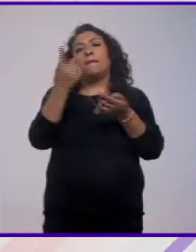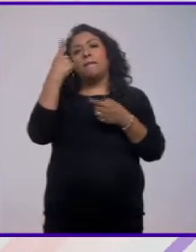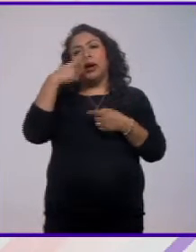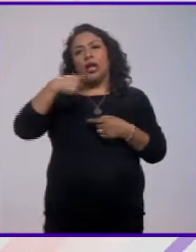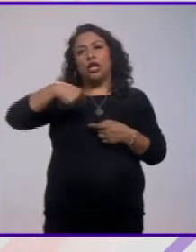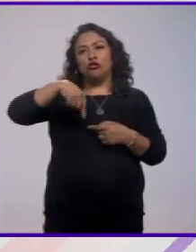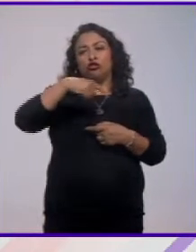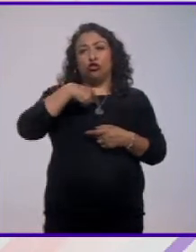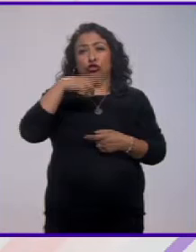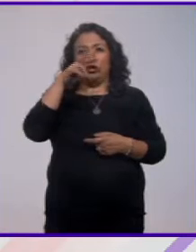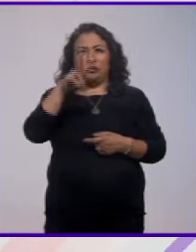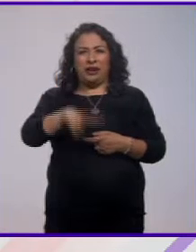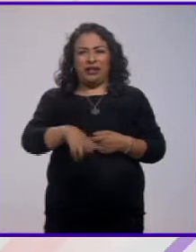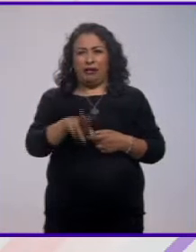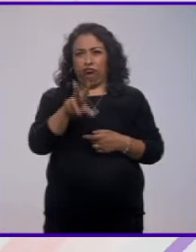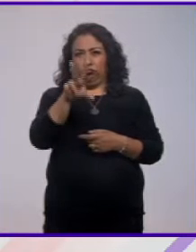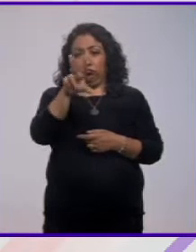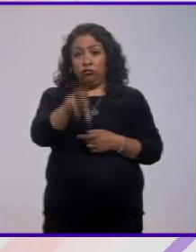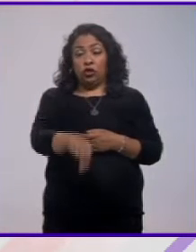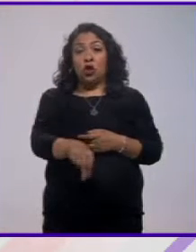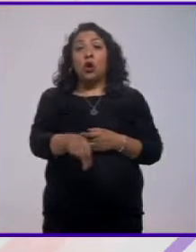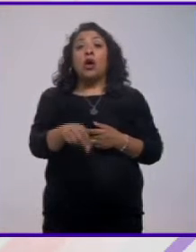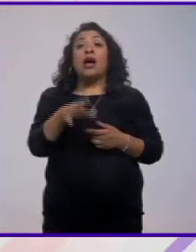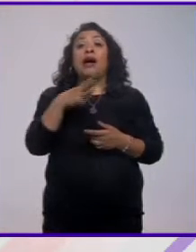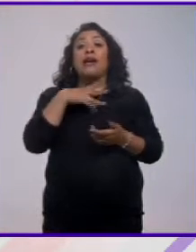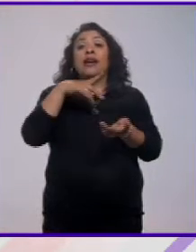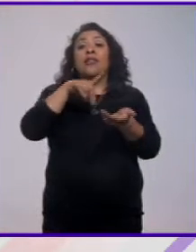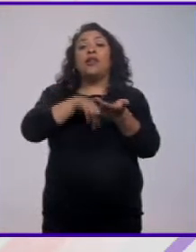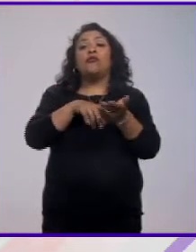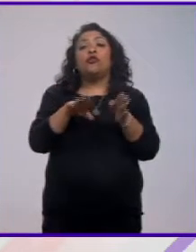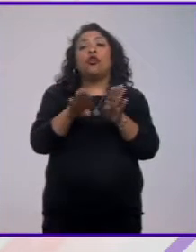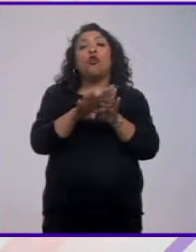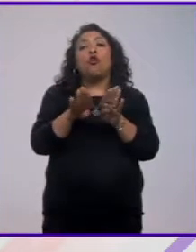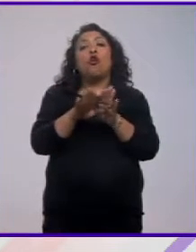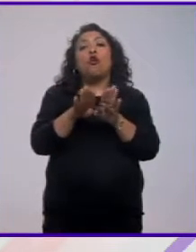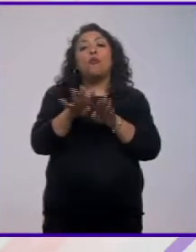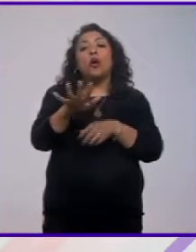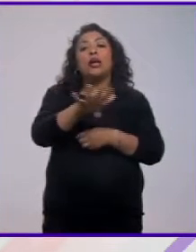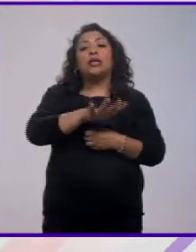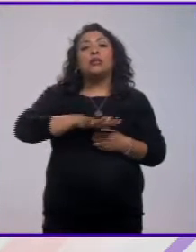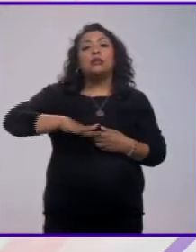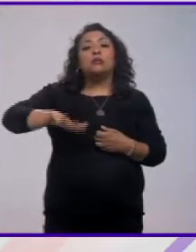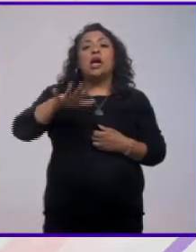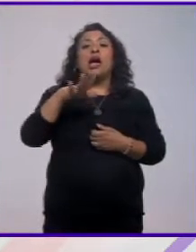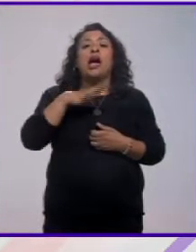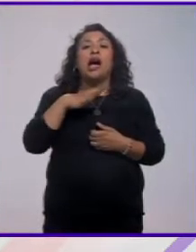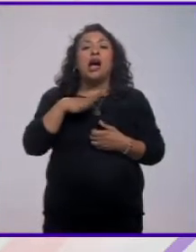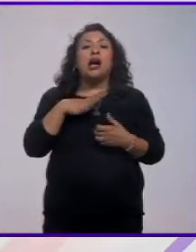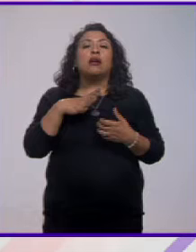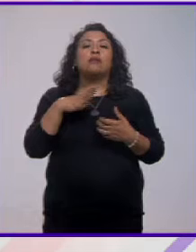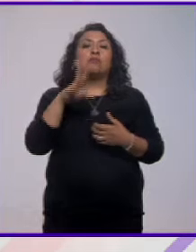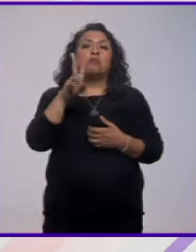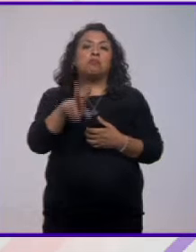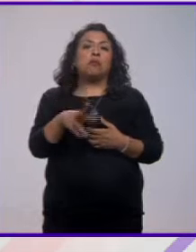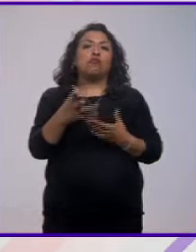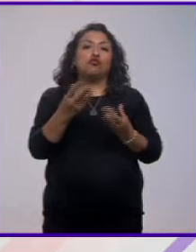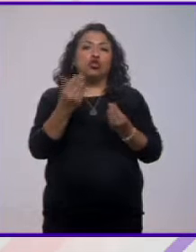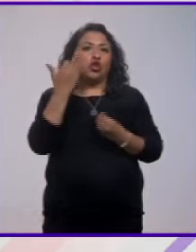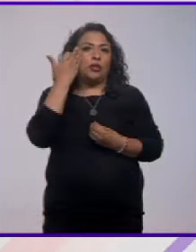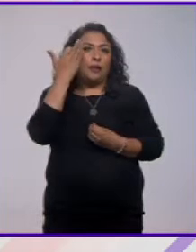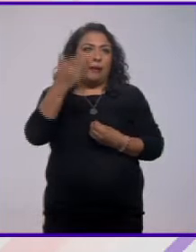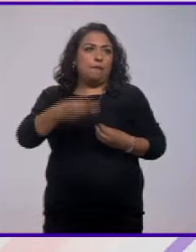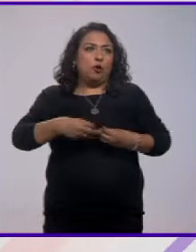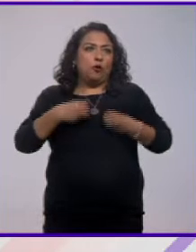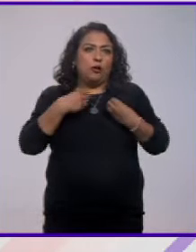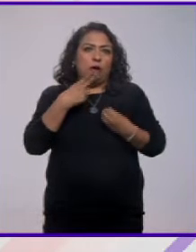entre nosotros y la realidad, sino que se constituye como un espacio en el que discurre muy buena parte de nuestra vida.